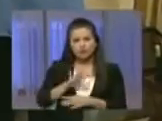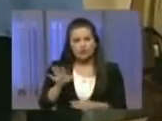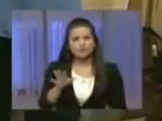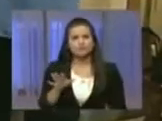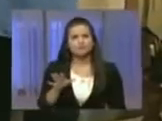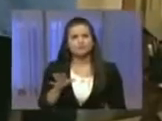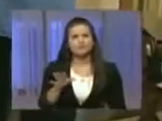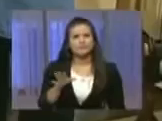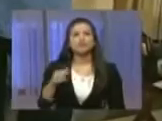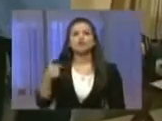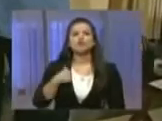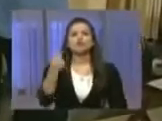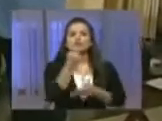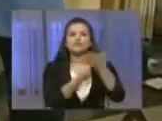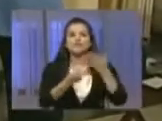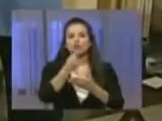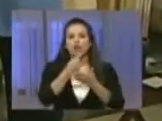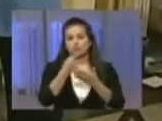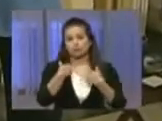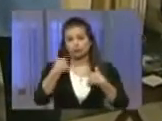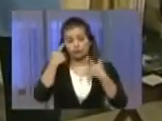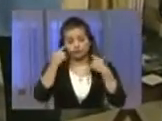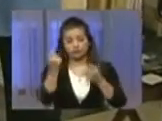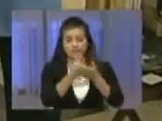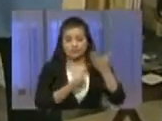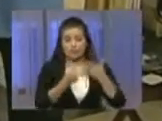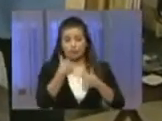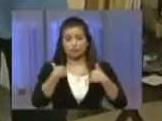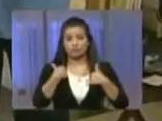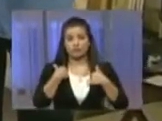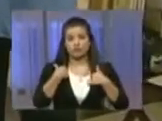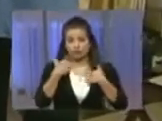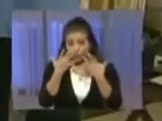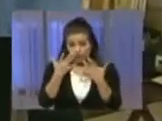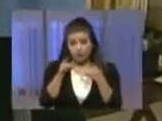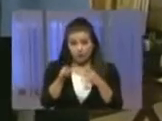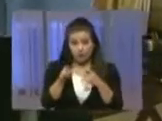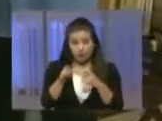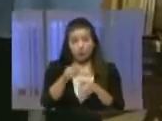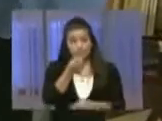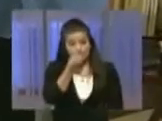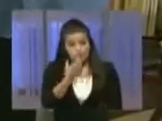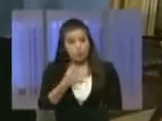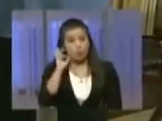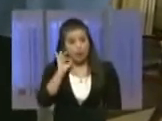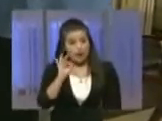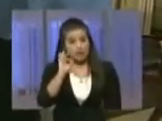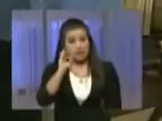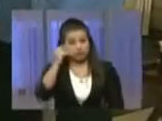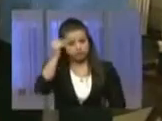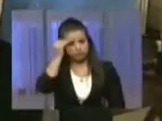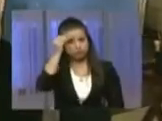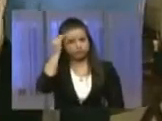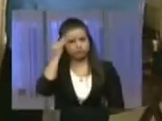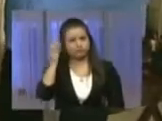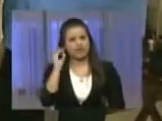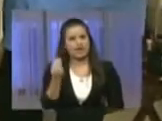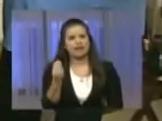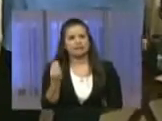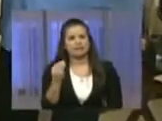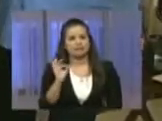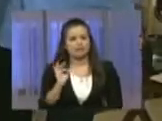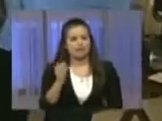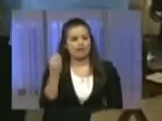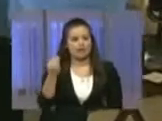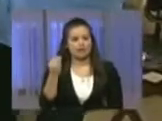voy a decir yo soy diseñador gráfico también y tienen buena capacidad calidad artística el